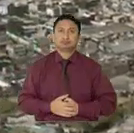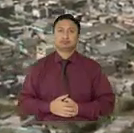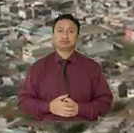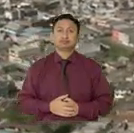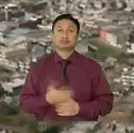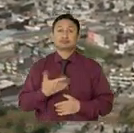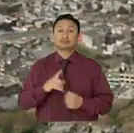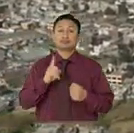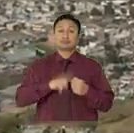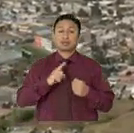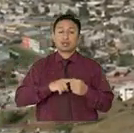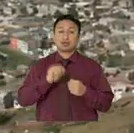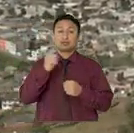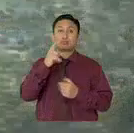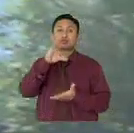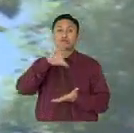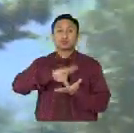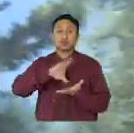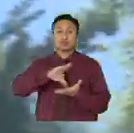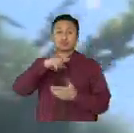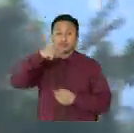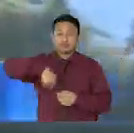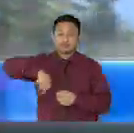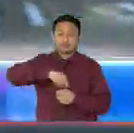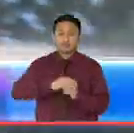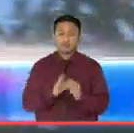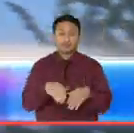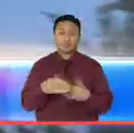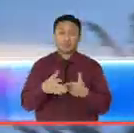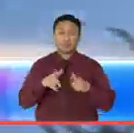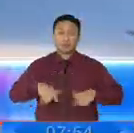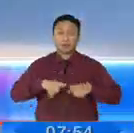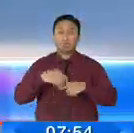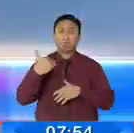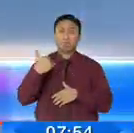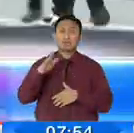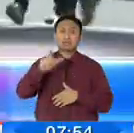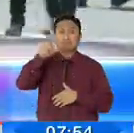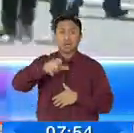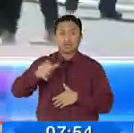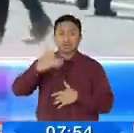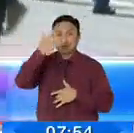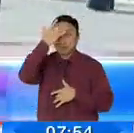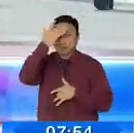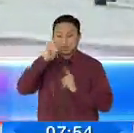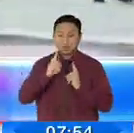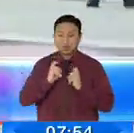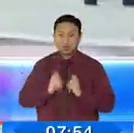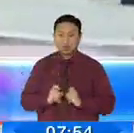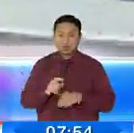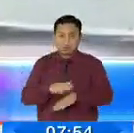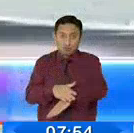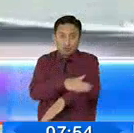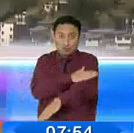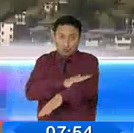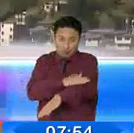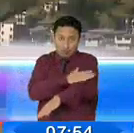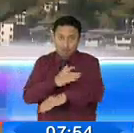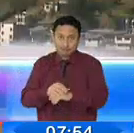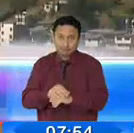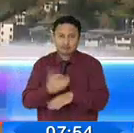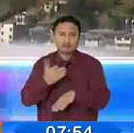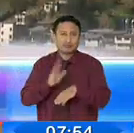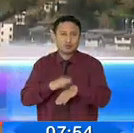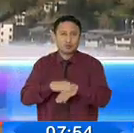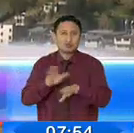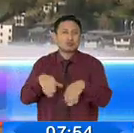Quito es la primera ciudad del país en donde se registra mayor número de personas con cáncer de piel. Esto se debería